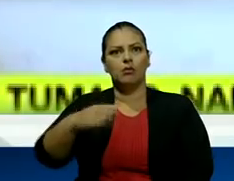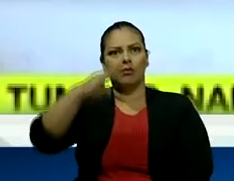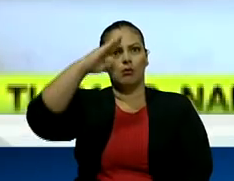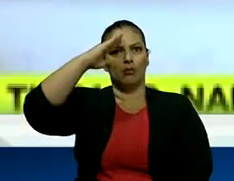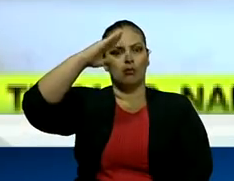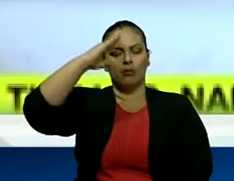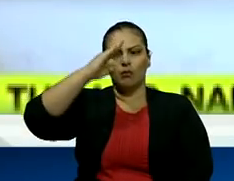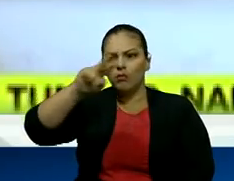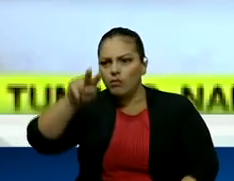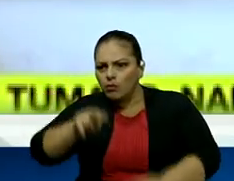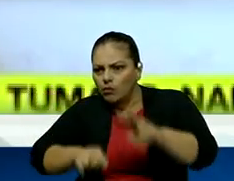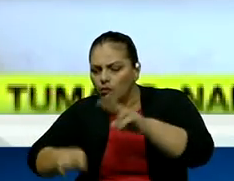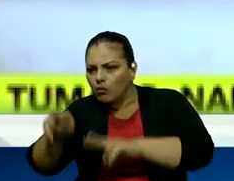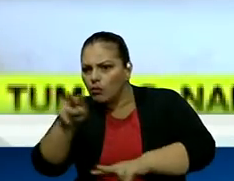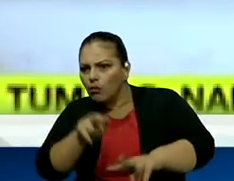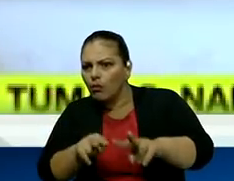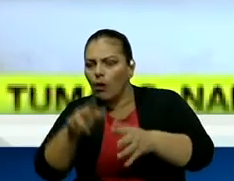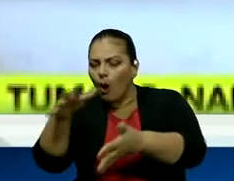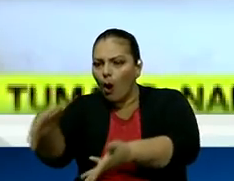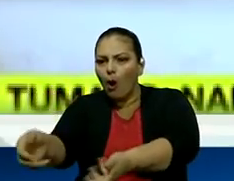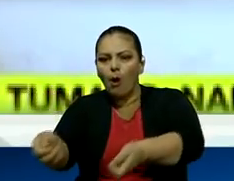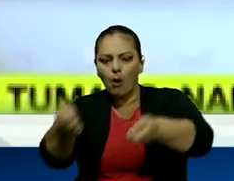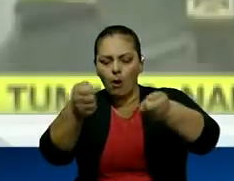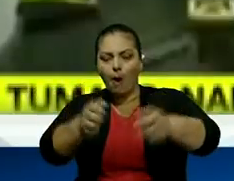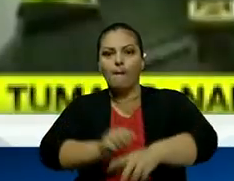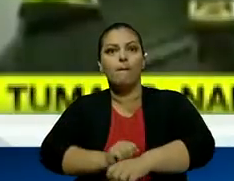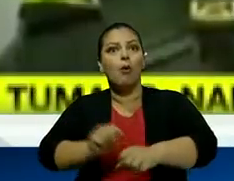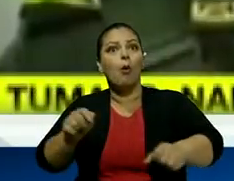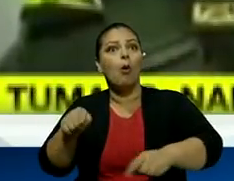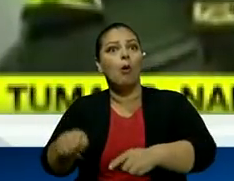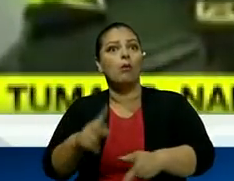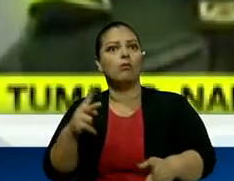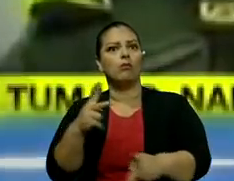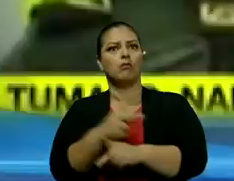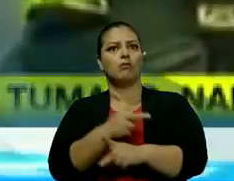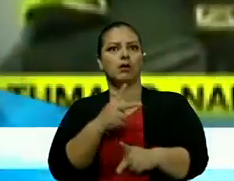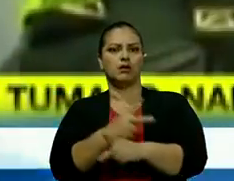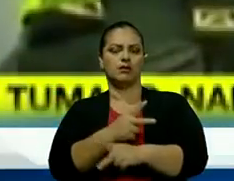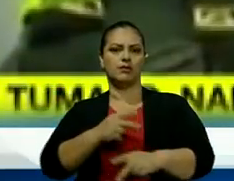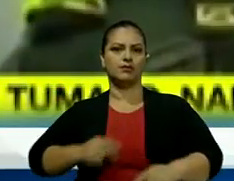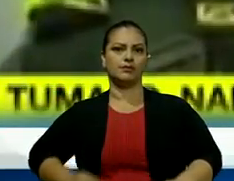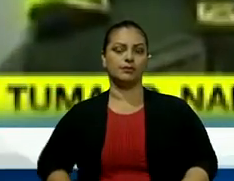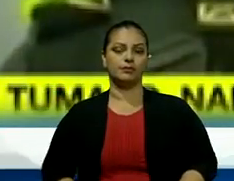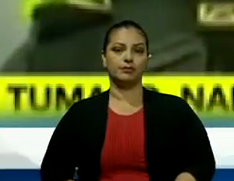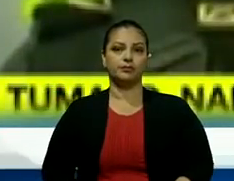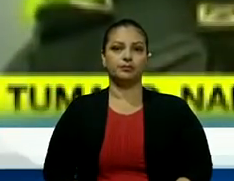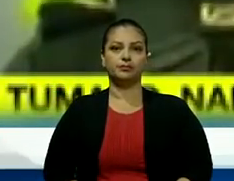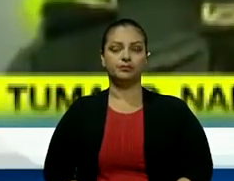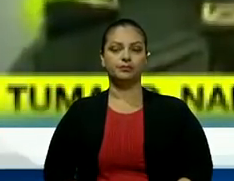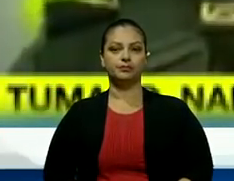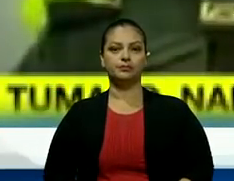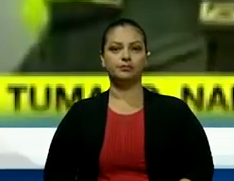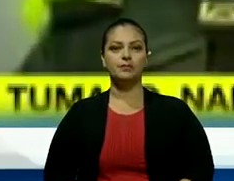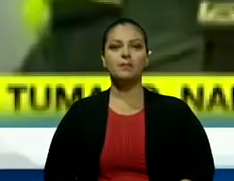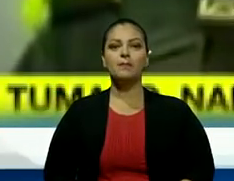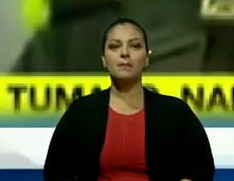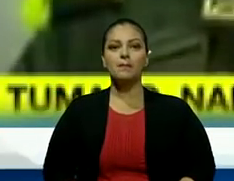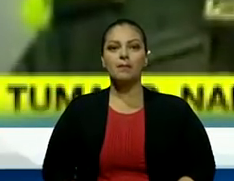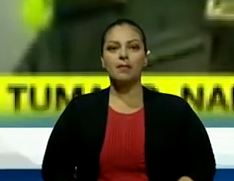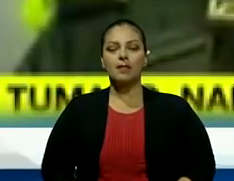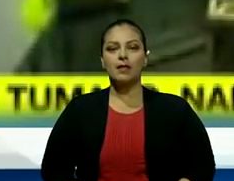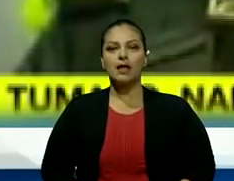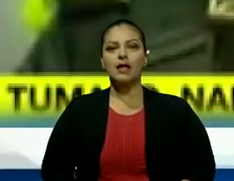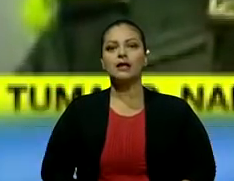buscaba afectar una caravana integrada por militares y policías. Estos elementos, según las investigaciones y según